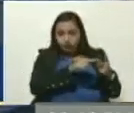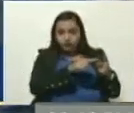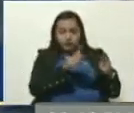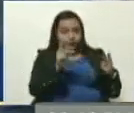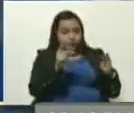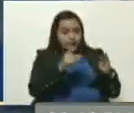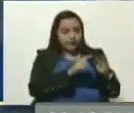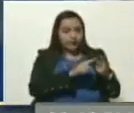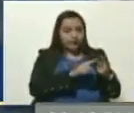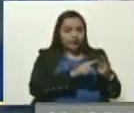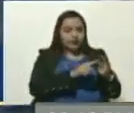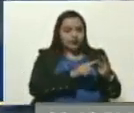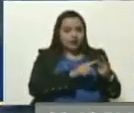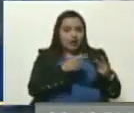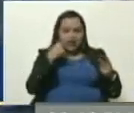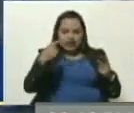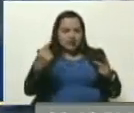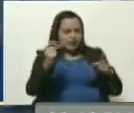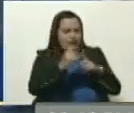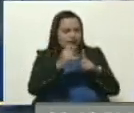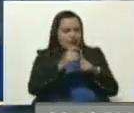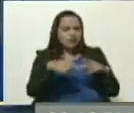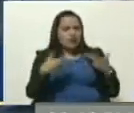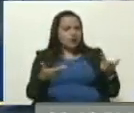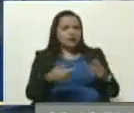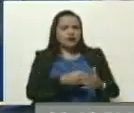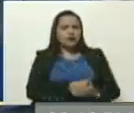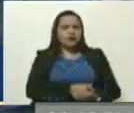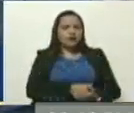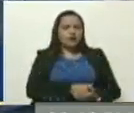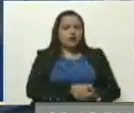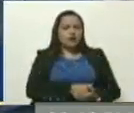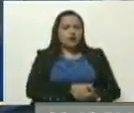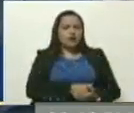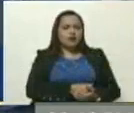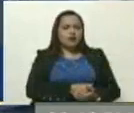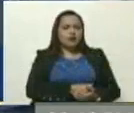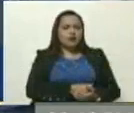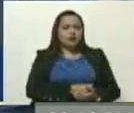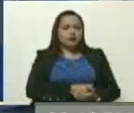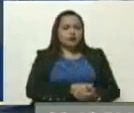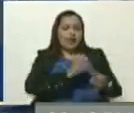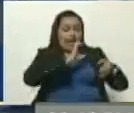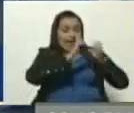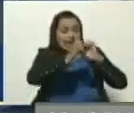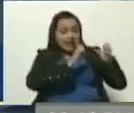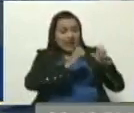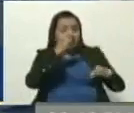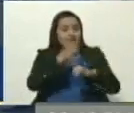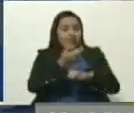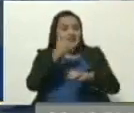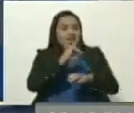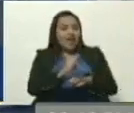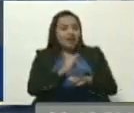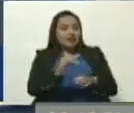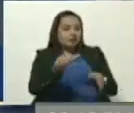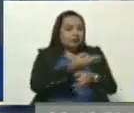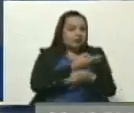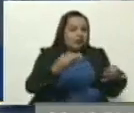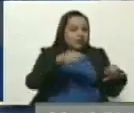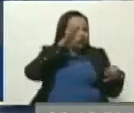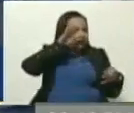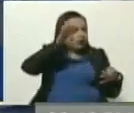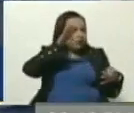profesor Fernando Bonavad, que era lo que te quería decir, es que la estética, que la ética sea la estética del futuro. Escucha esta